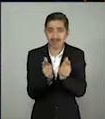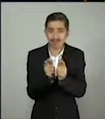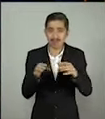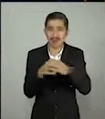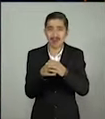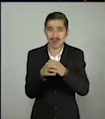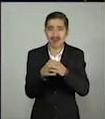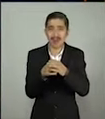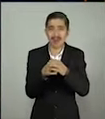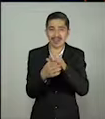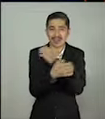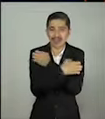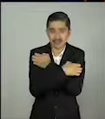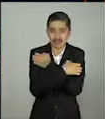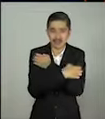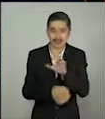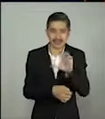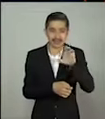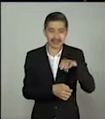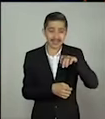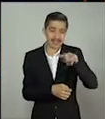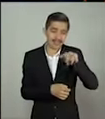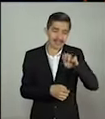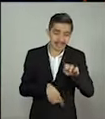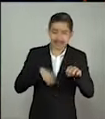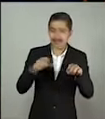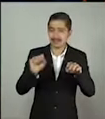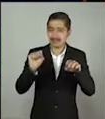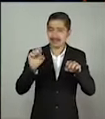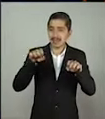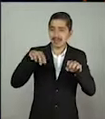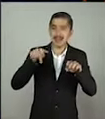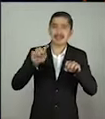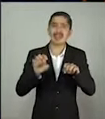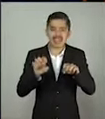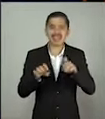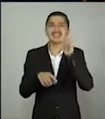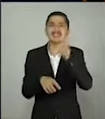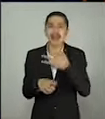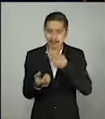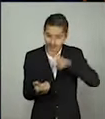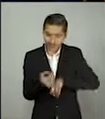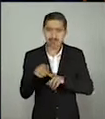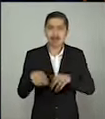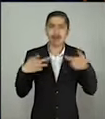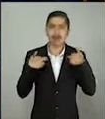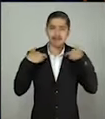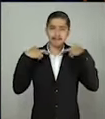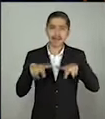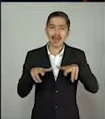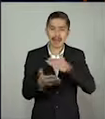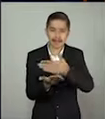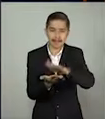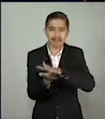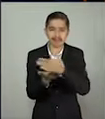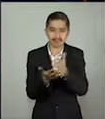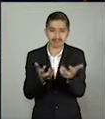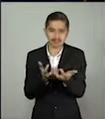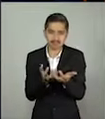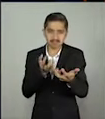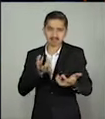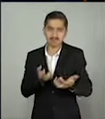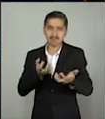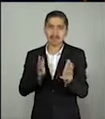de la Educación, es decir, la CENT, el CENT y la CENTE, para que ellos tengan una representación separada